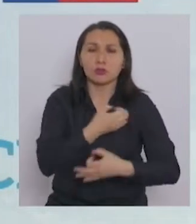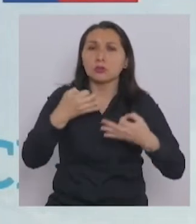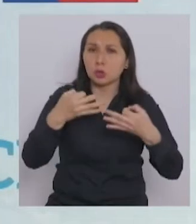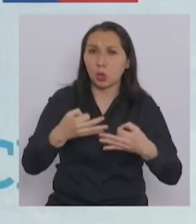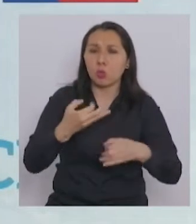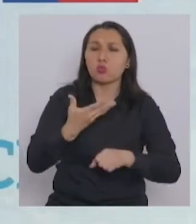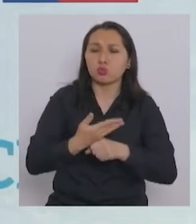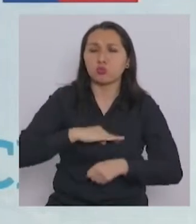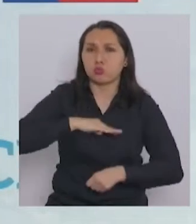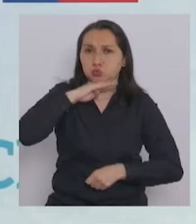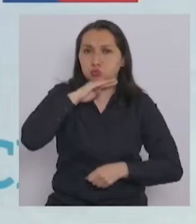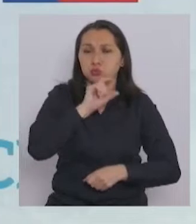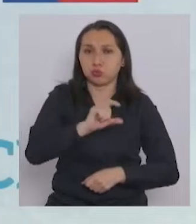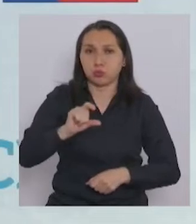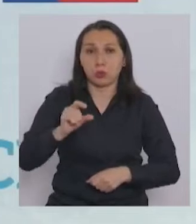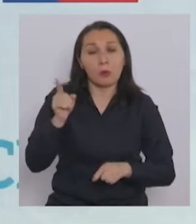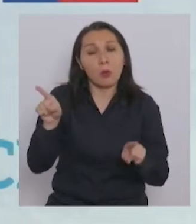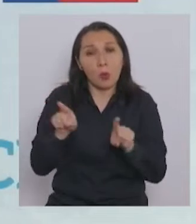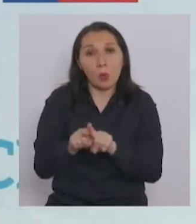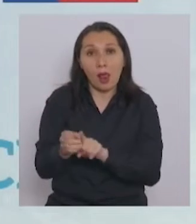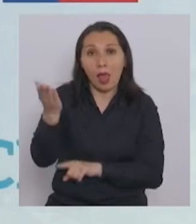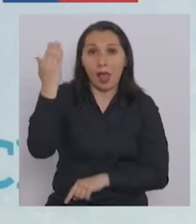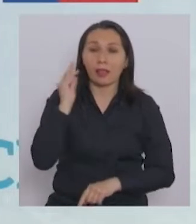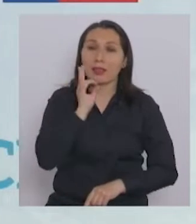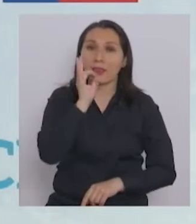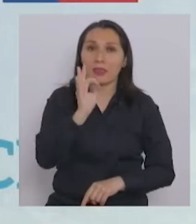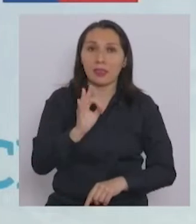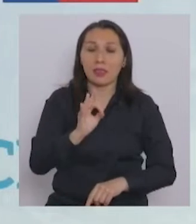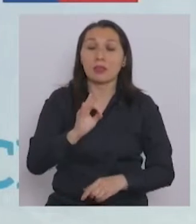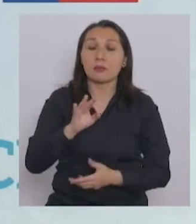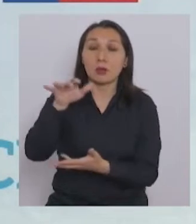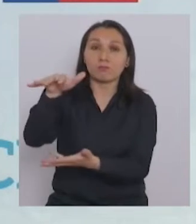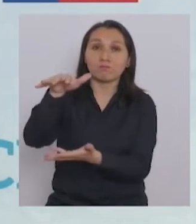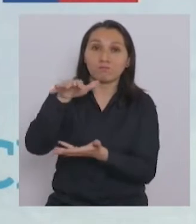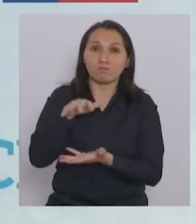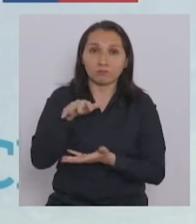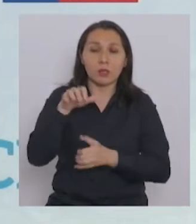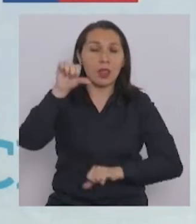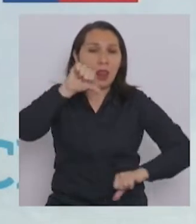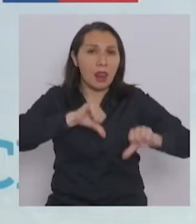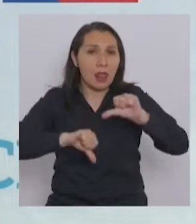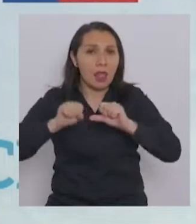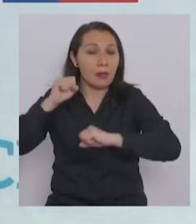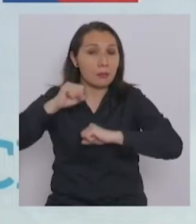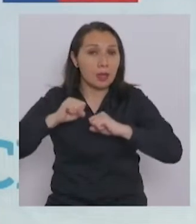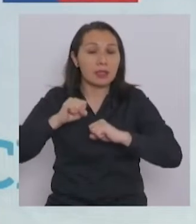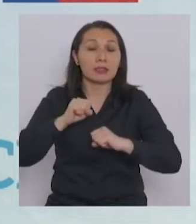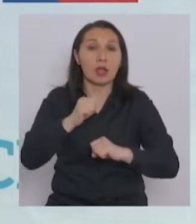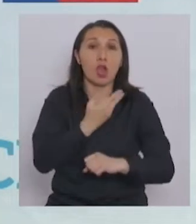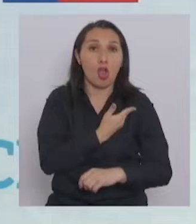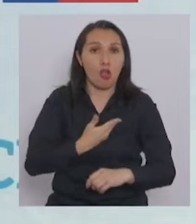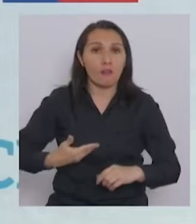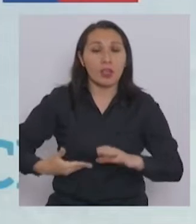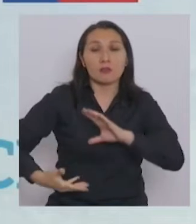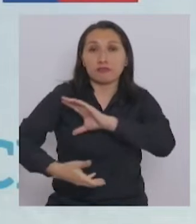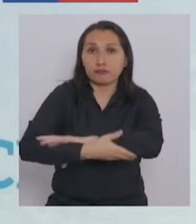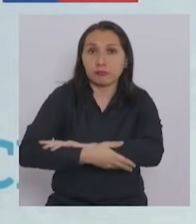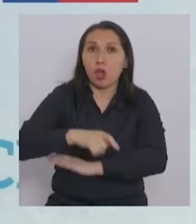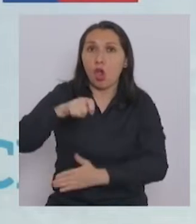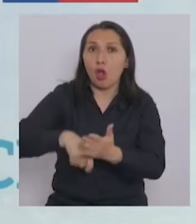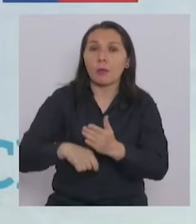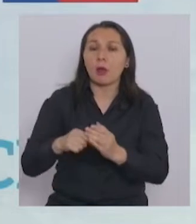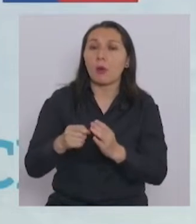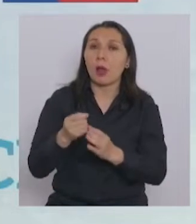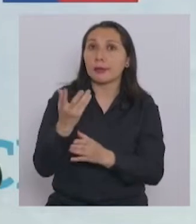aseguradas, aunque como anteriormente hemos dicho, los stocks provenientes de los laboratorios con que el gobierno mantiene convenios de compra son